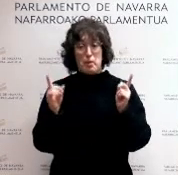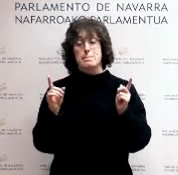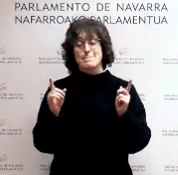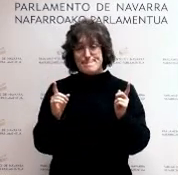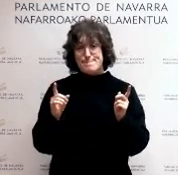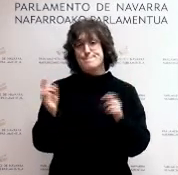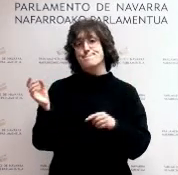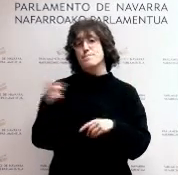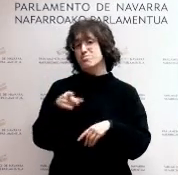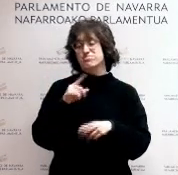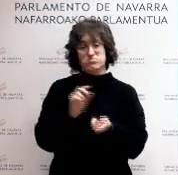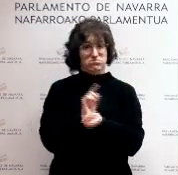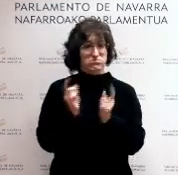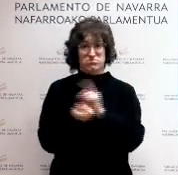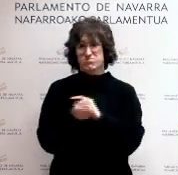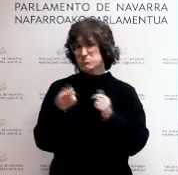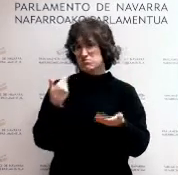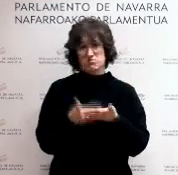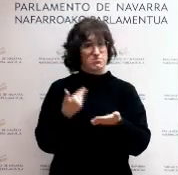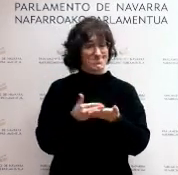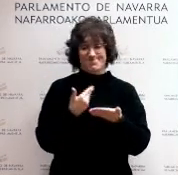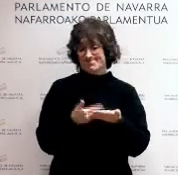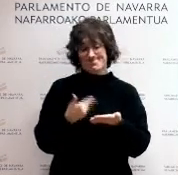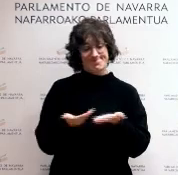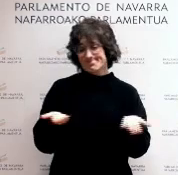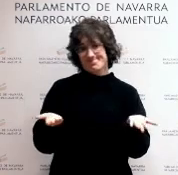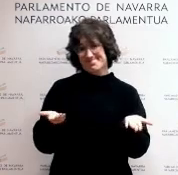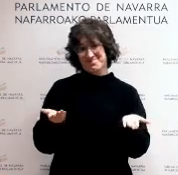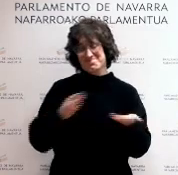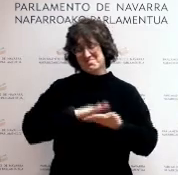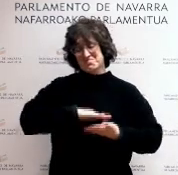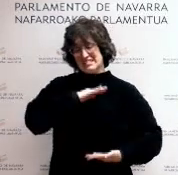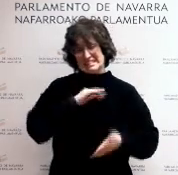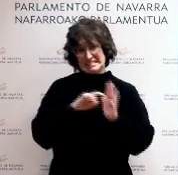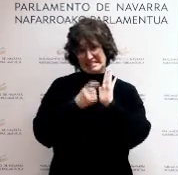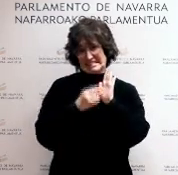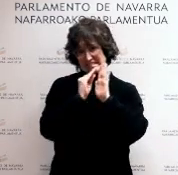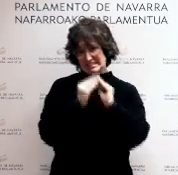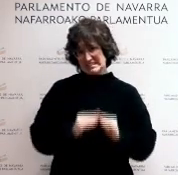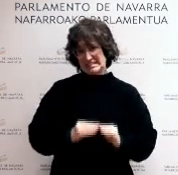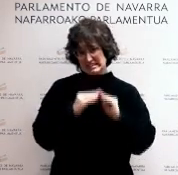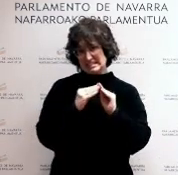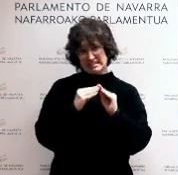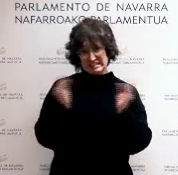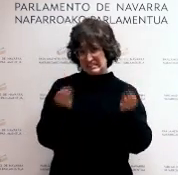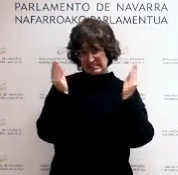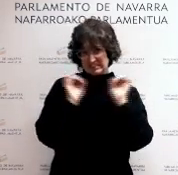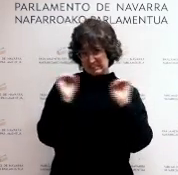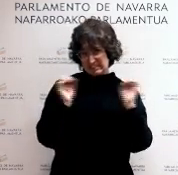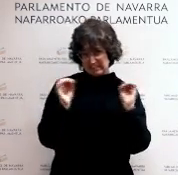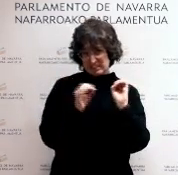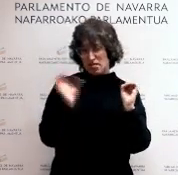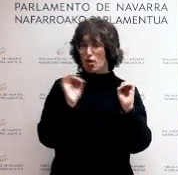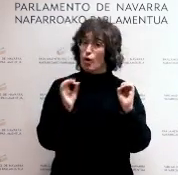bien es la constatación de que no se afinó la capacidad de legislar o en esta modificación se quiere superar